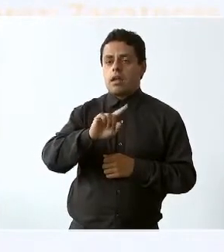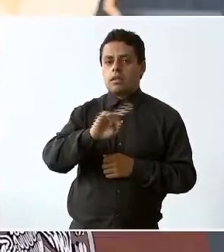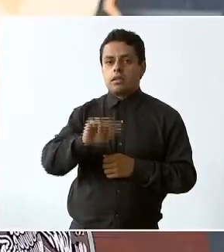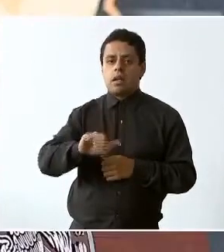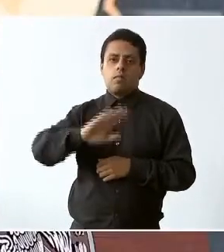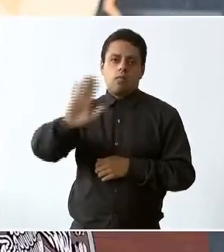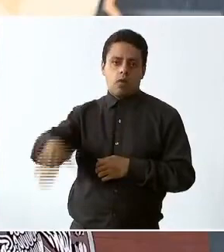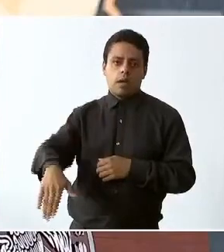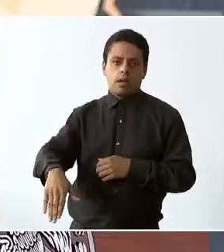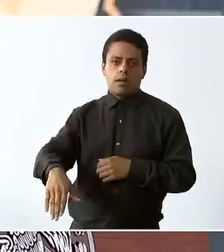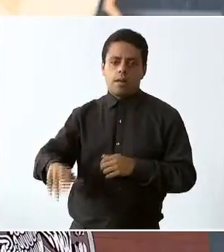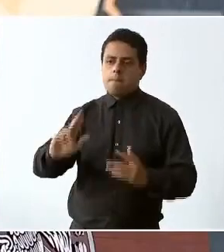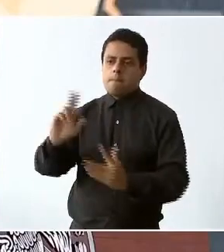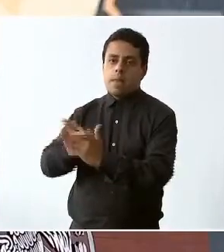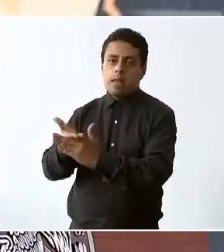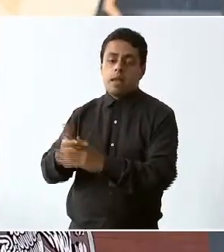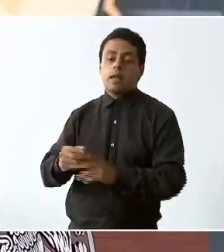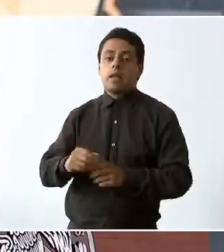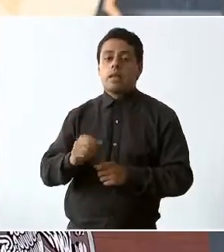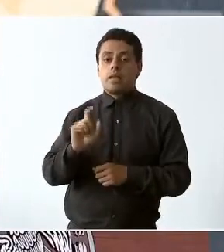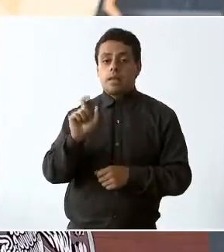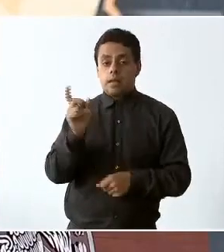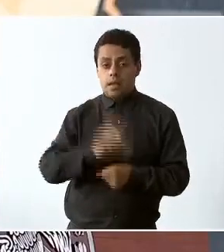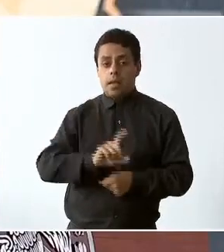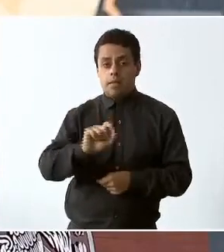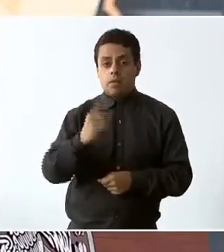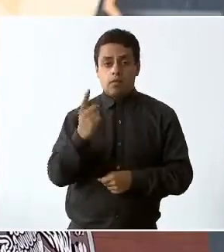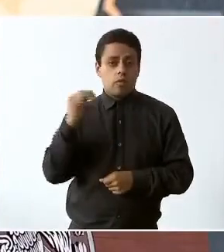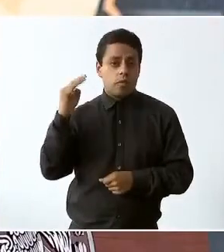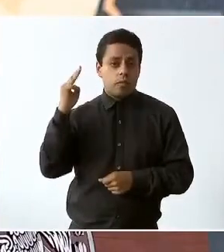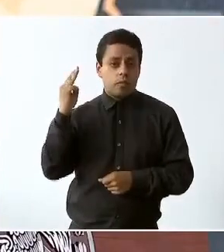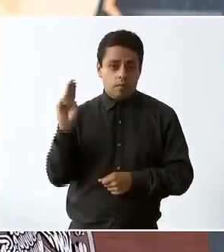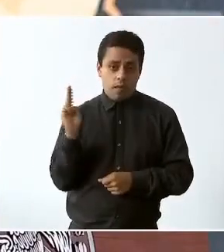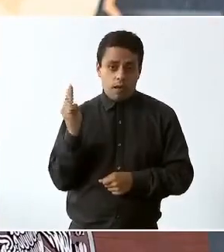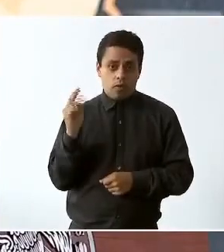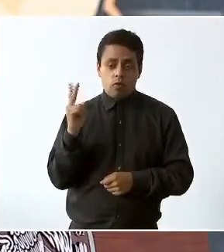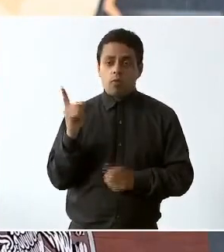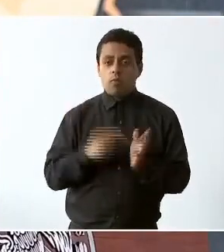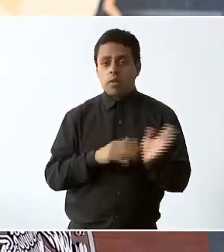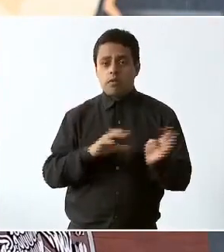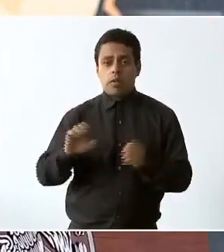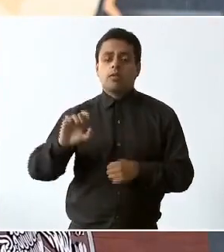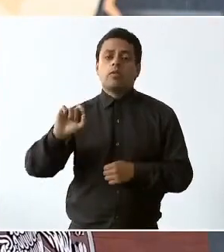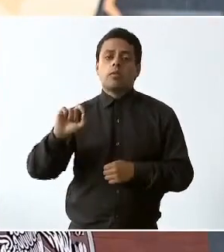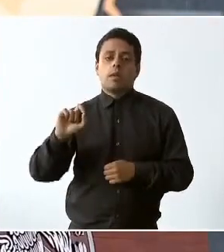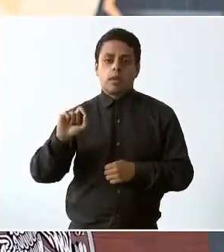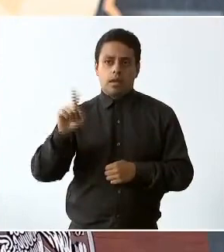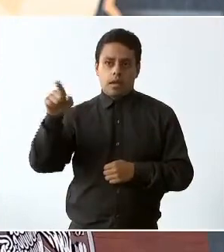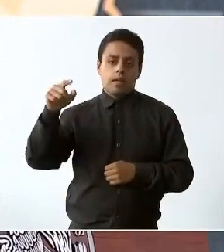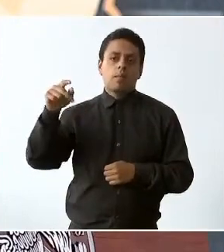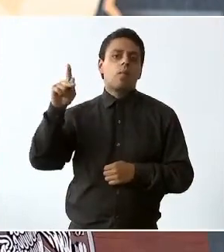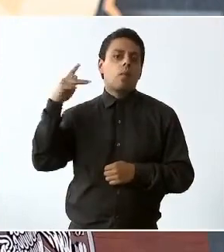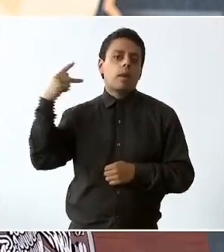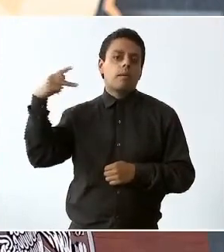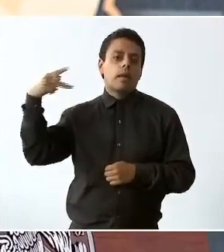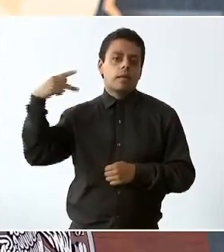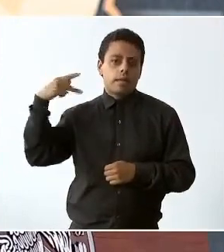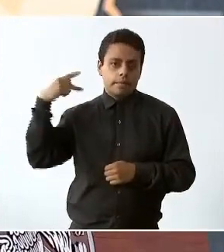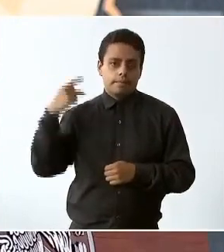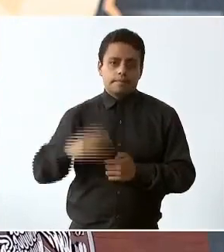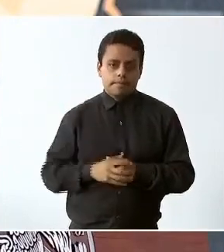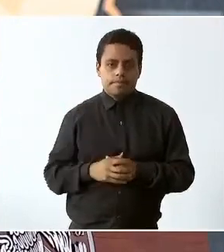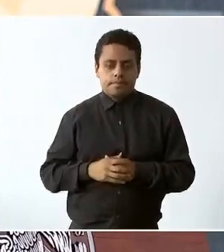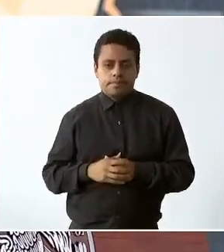el 21 de mayo de 1920 en Tlaxcalantongo, Puebla.